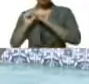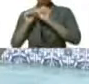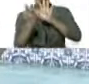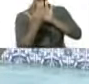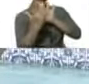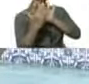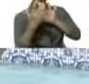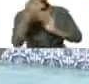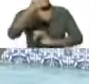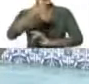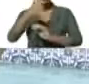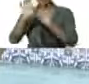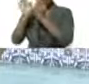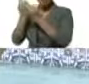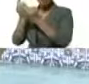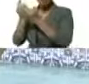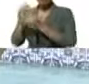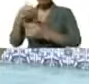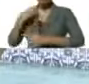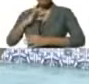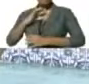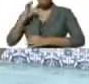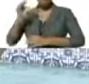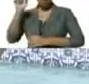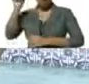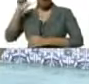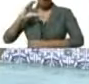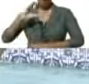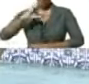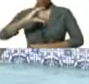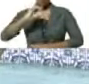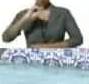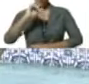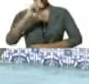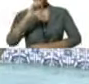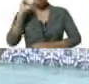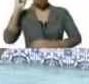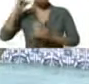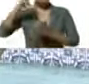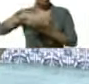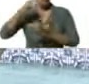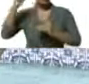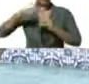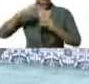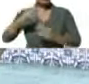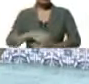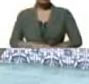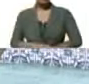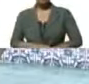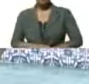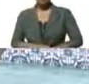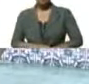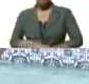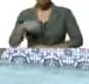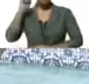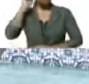contacto con familiar procedente de Colombia. El cuarto caso es una femenina de 30